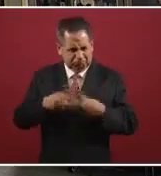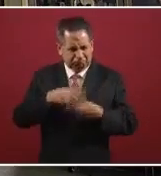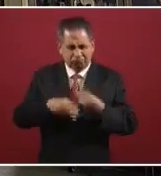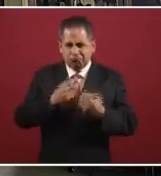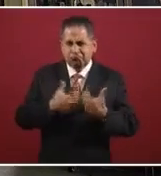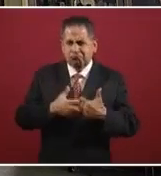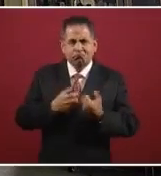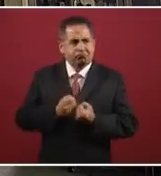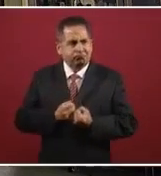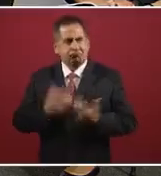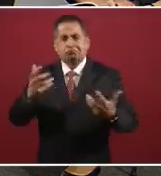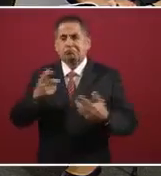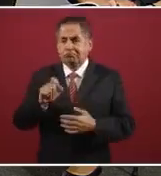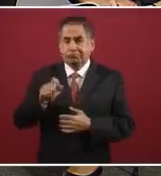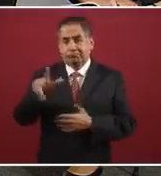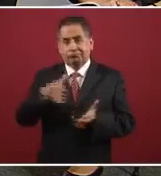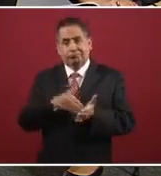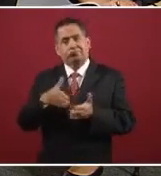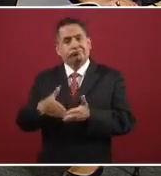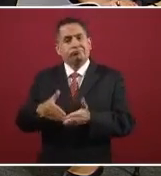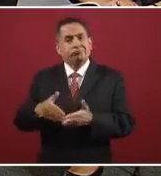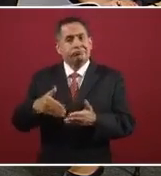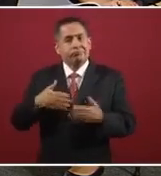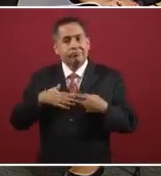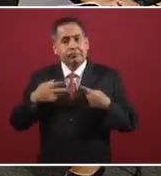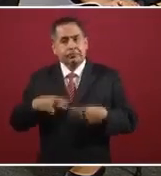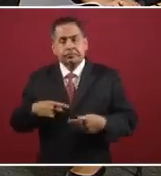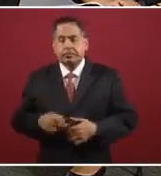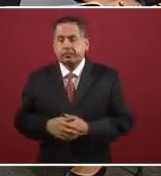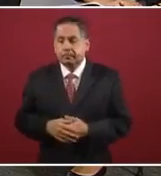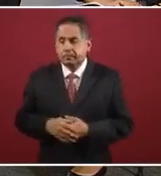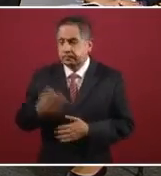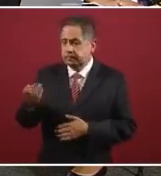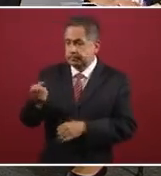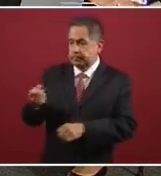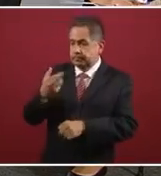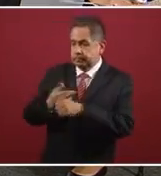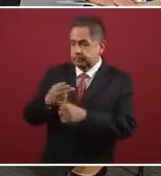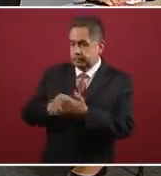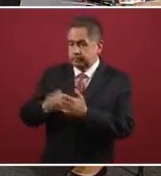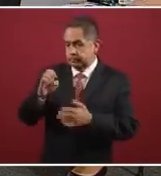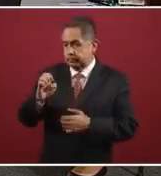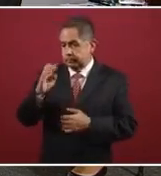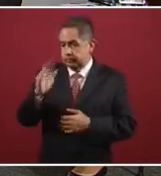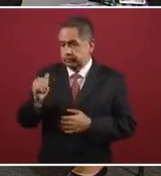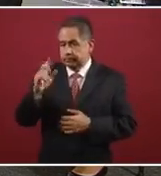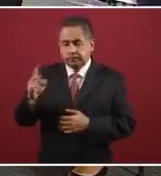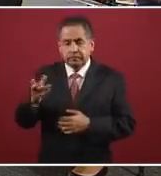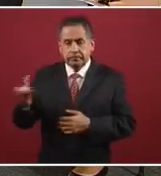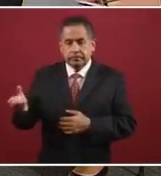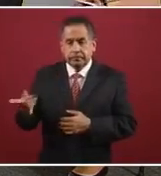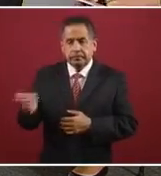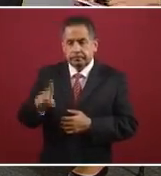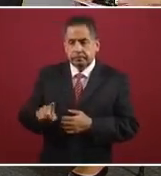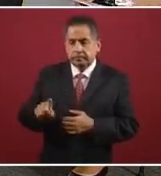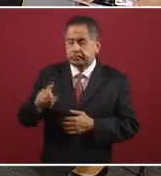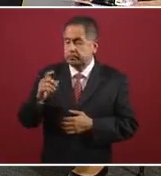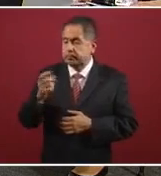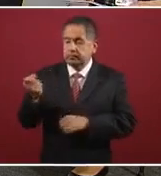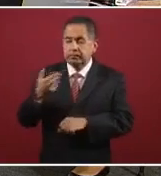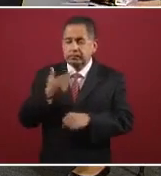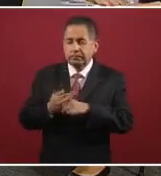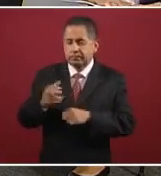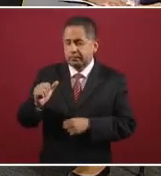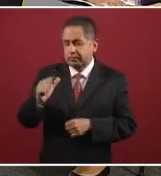Realmente son un país grande en muchos sentidos. Señor secretario de Relaciones Exteriores Marcelo Ebrard, secretaria María Luisa